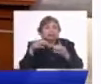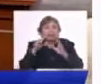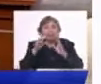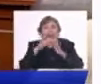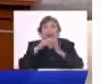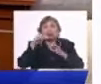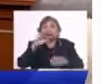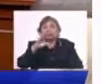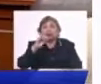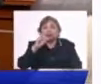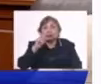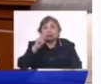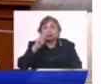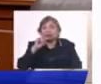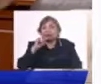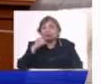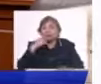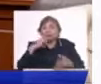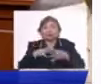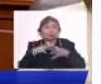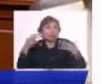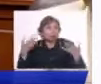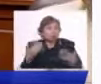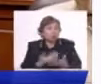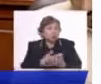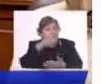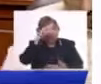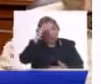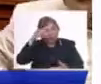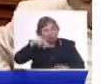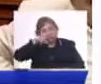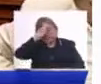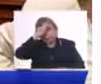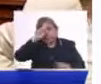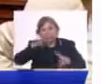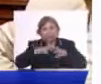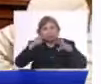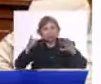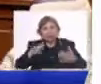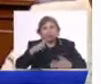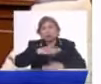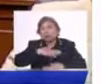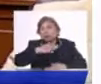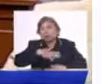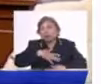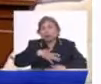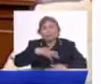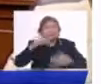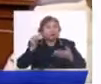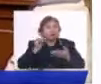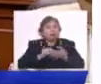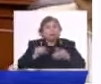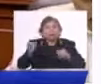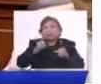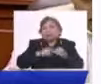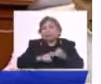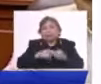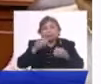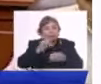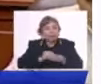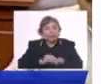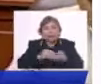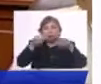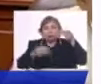tienen miedo, porque se diseñaría un nuevo concepto de país, mucho más humano, mucho más integral, mucho más